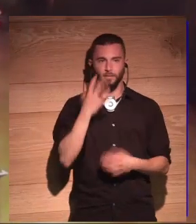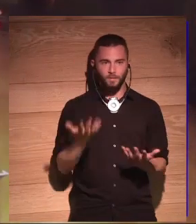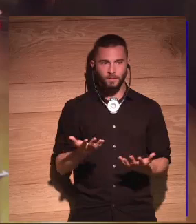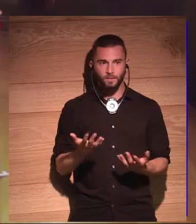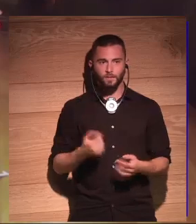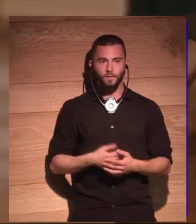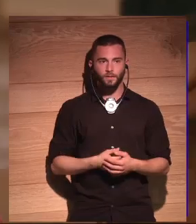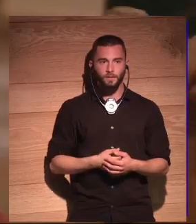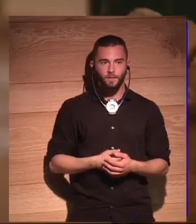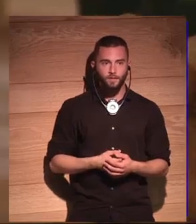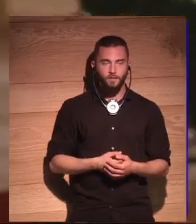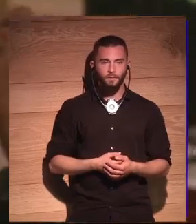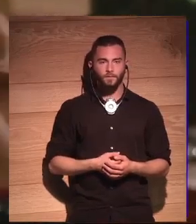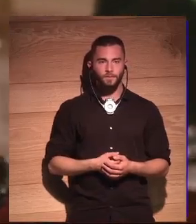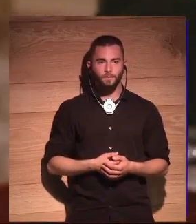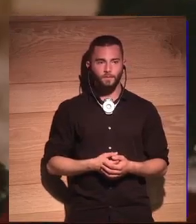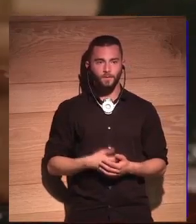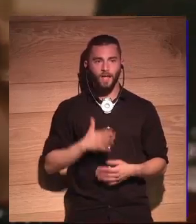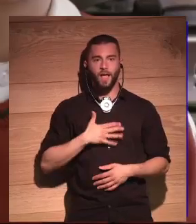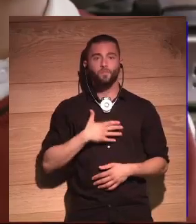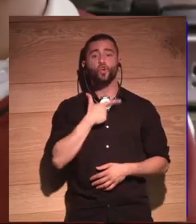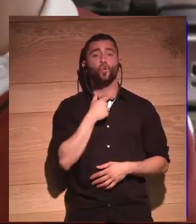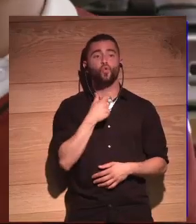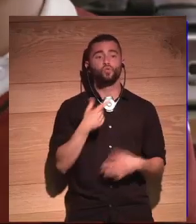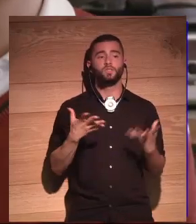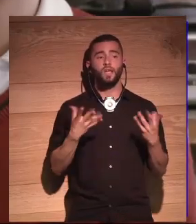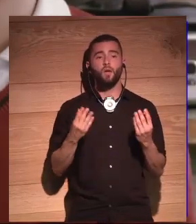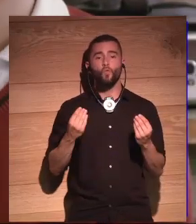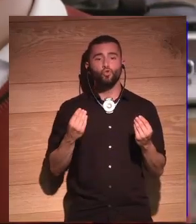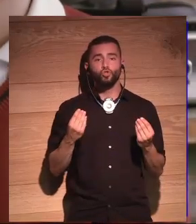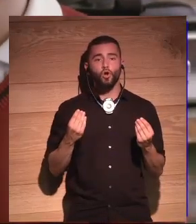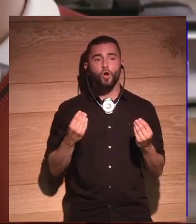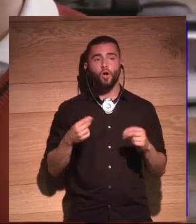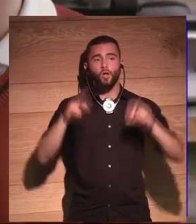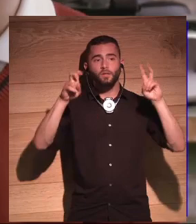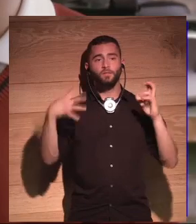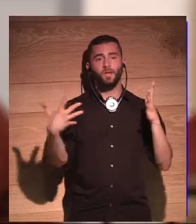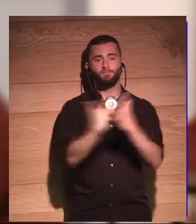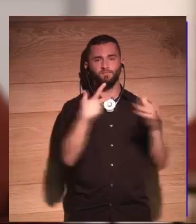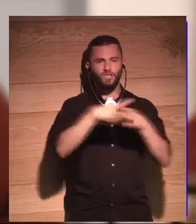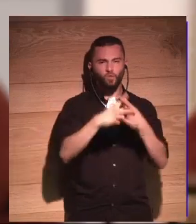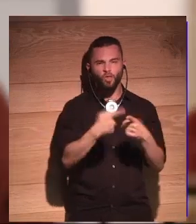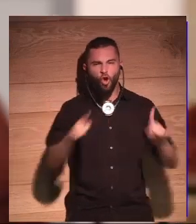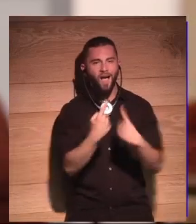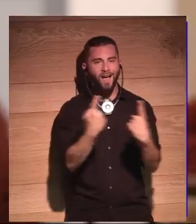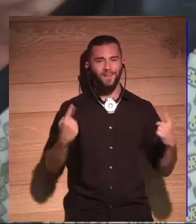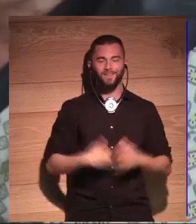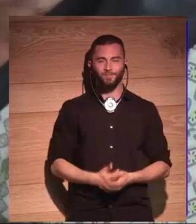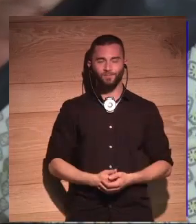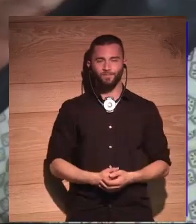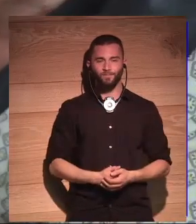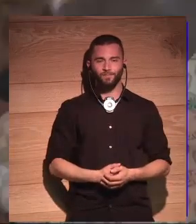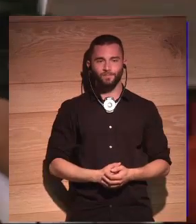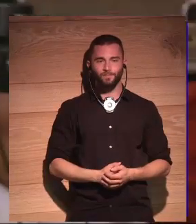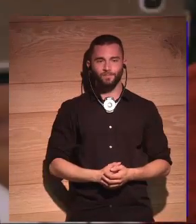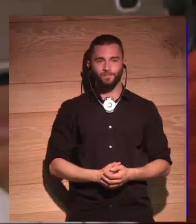Parece una especie de pato. A mí me ha gustado mucho ver cómo nos explicaban a los instrumentos. Que eran